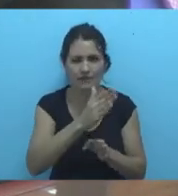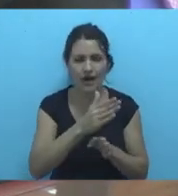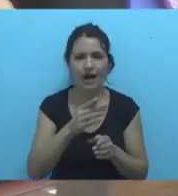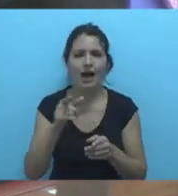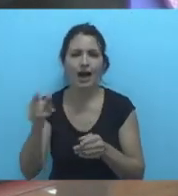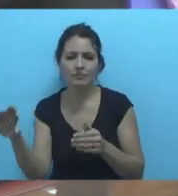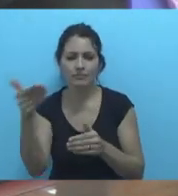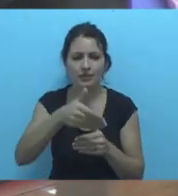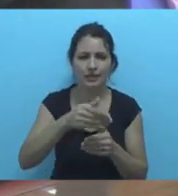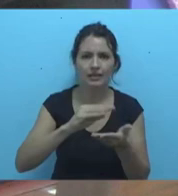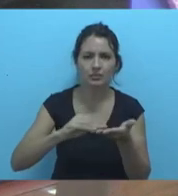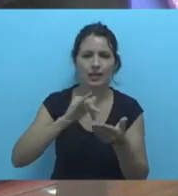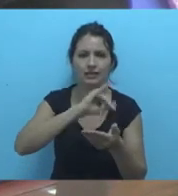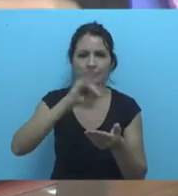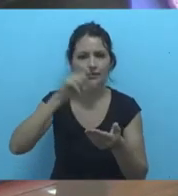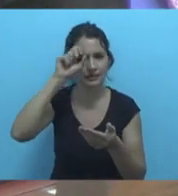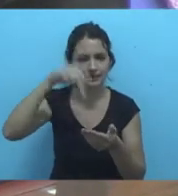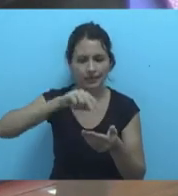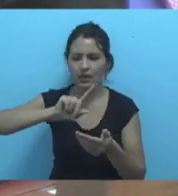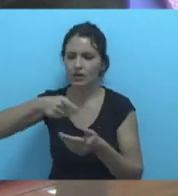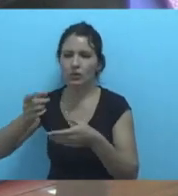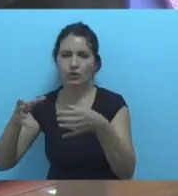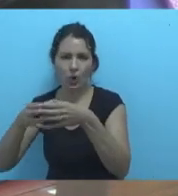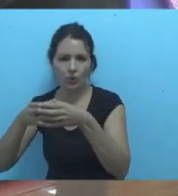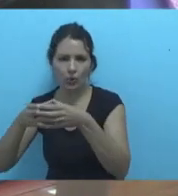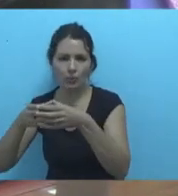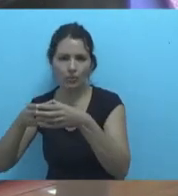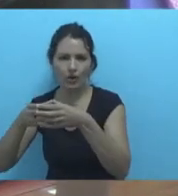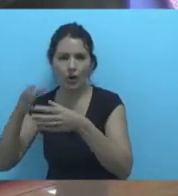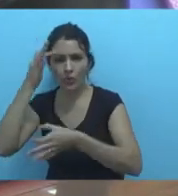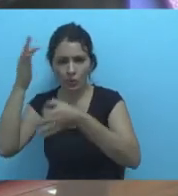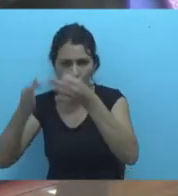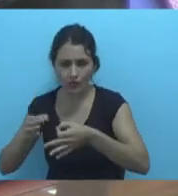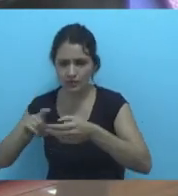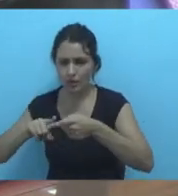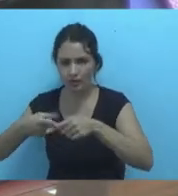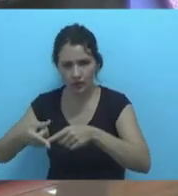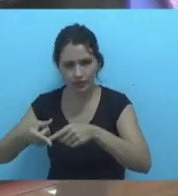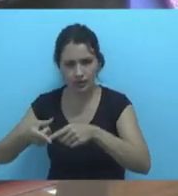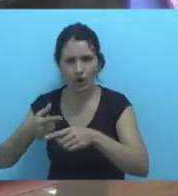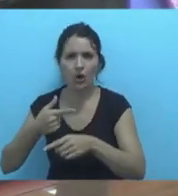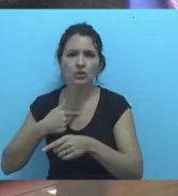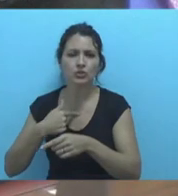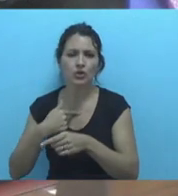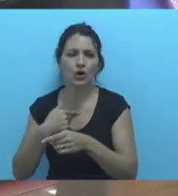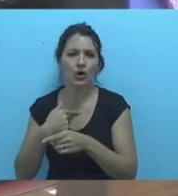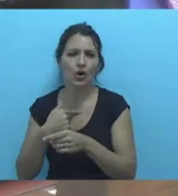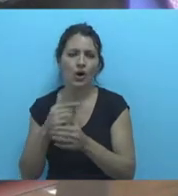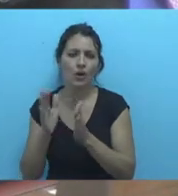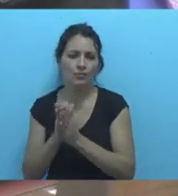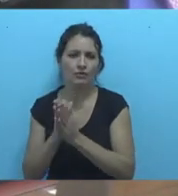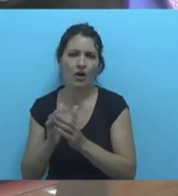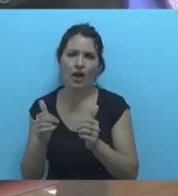Sen. Y por otro lado, en la Comisión de Juicio Político, yo que soy integrante hasta este momento, pido una licencia y un